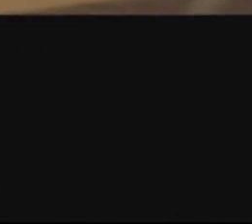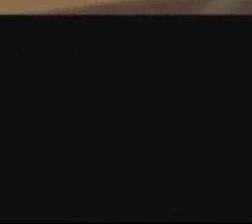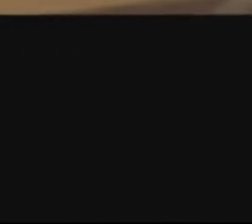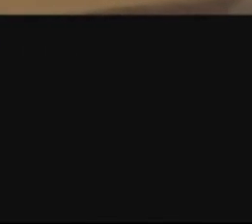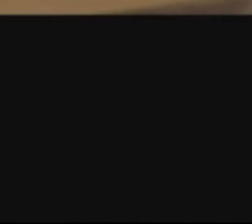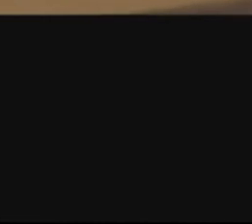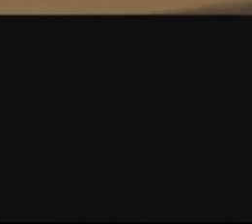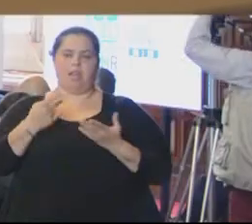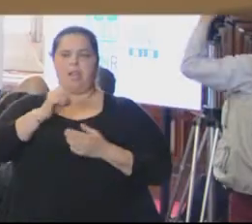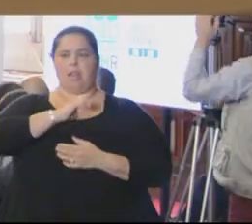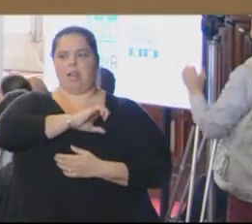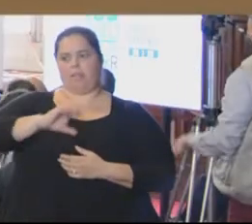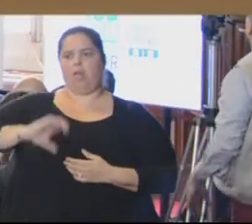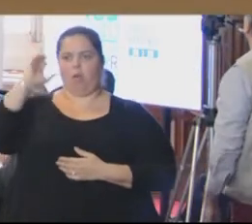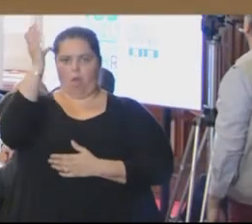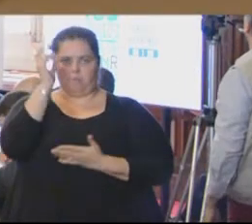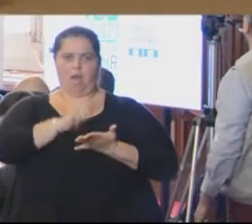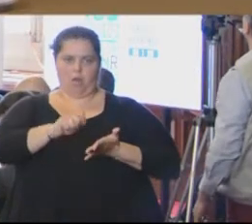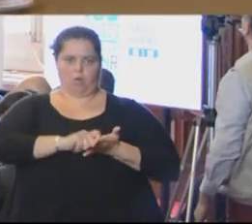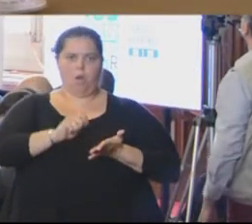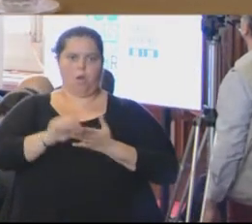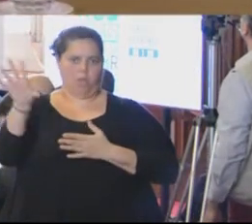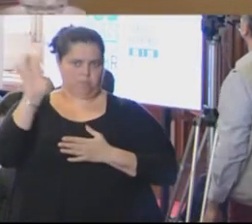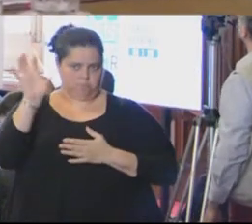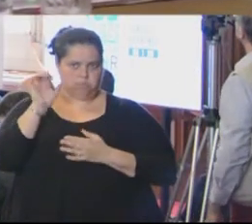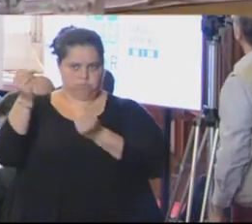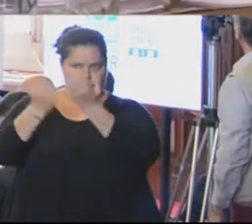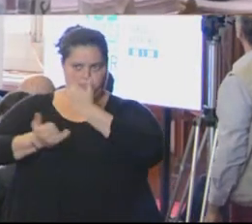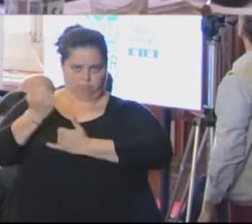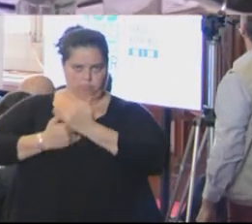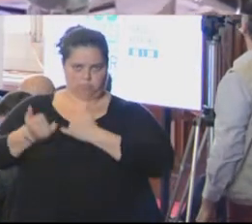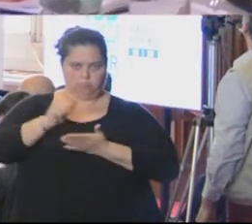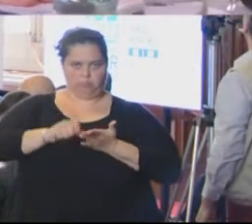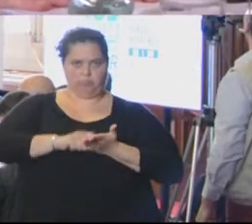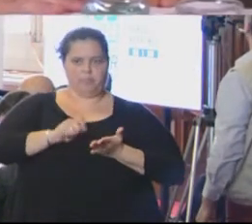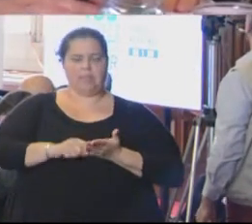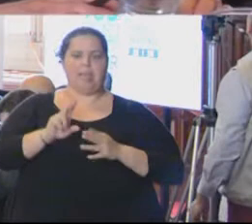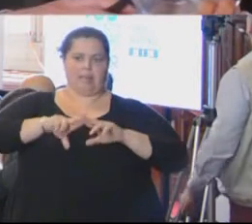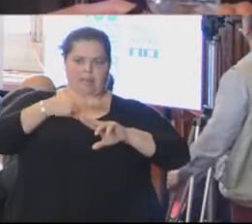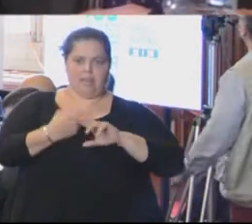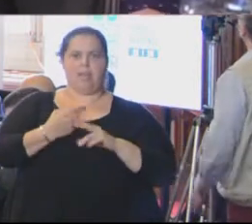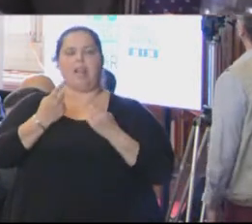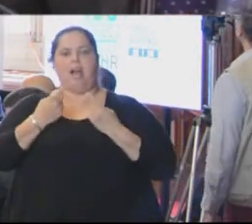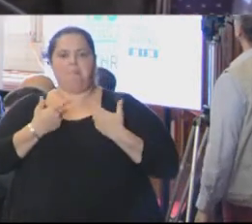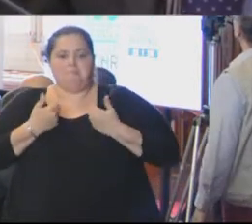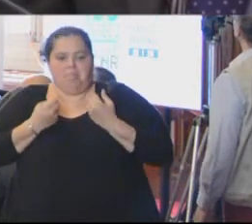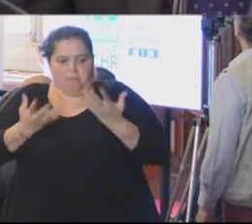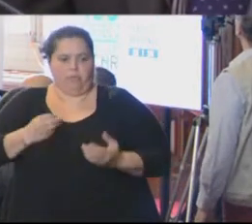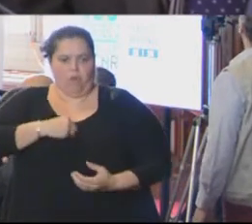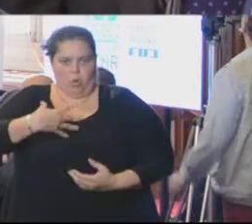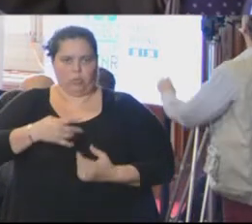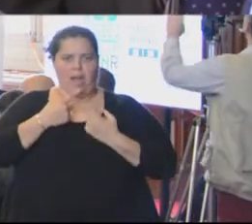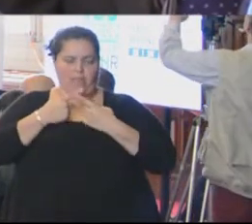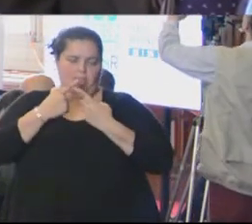colombiano toma nota y reitera su disposición de diálogo, de interacción para construir